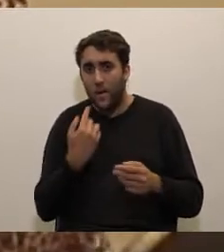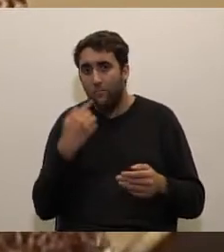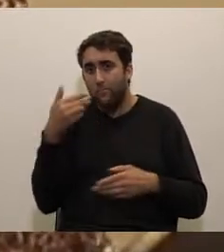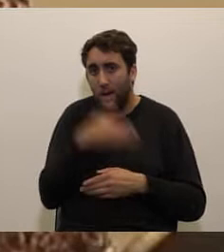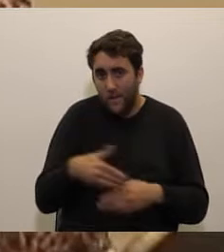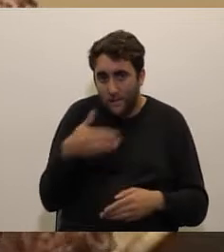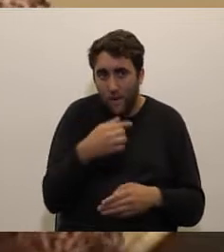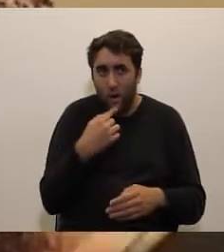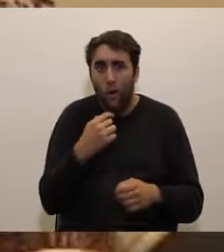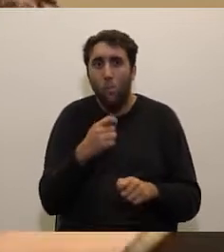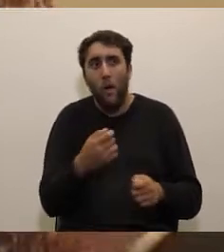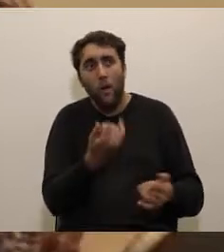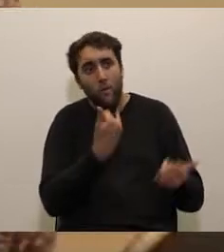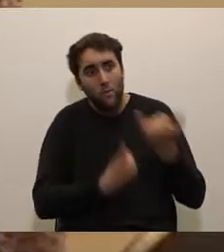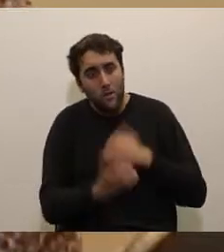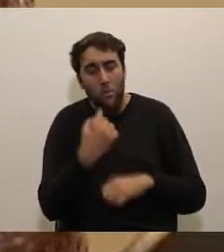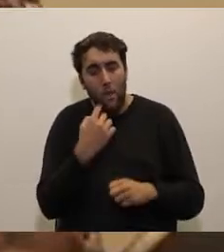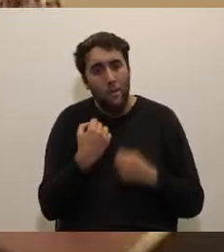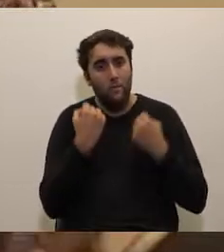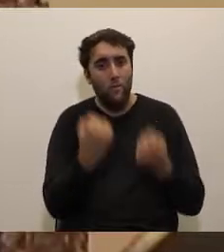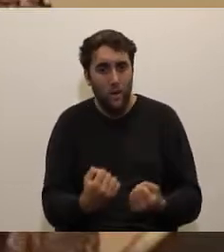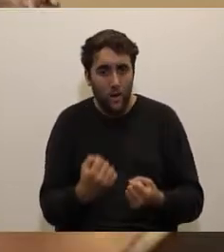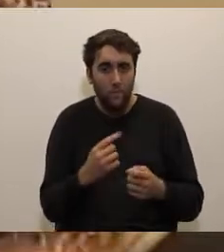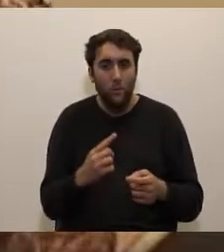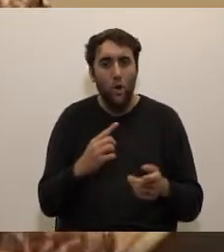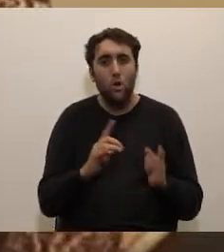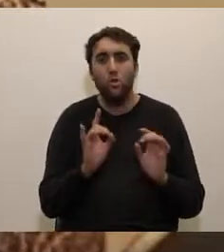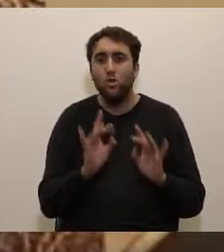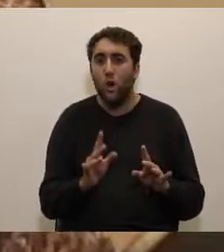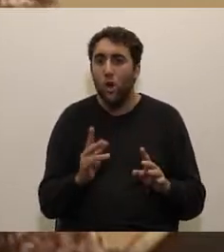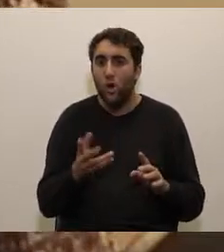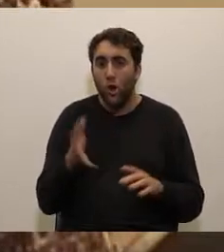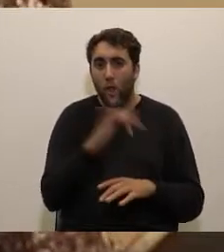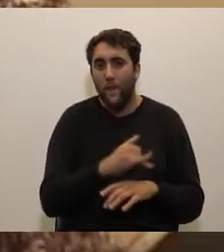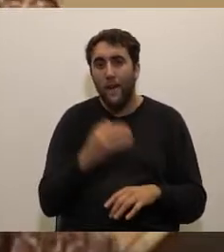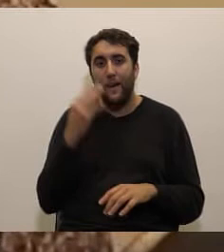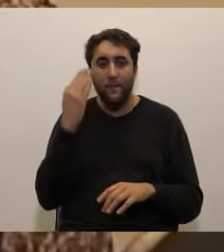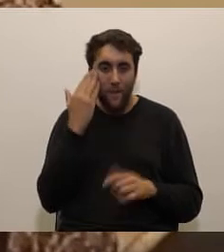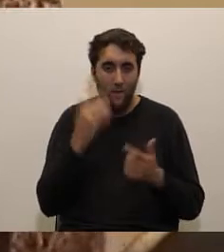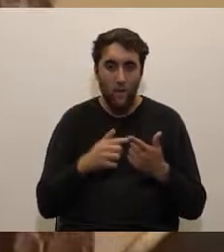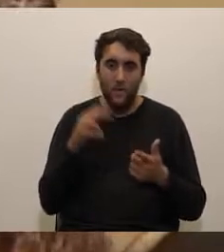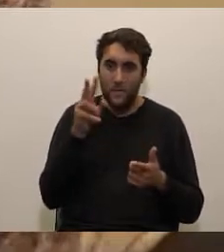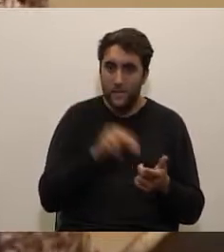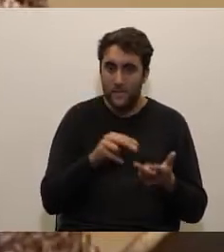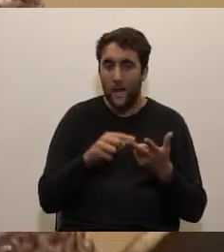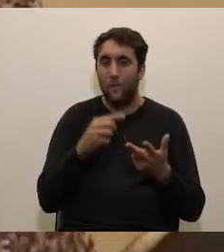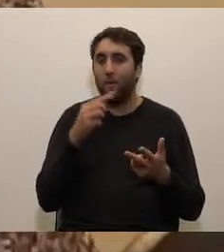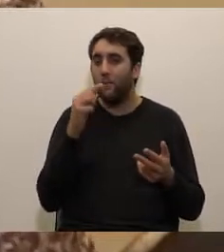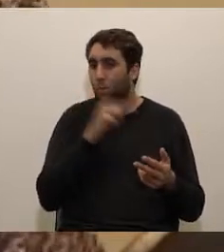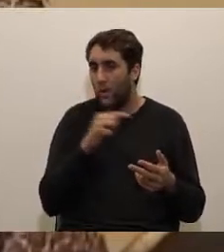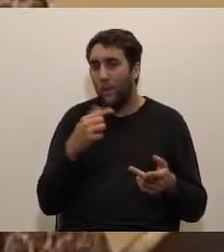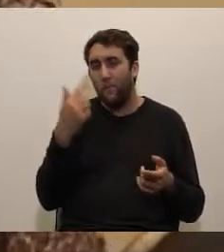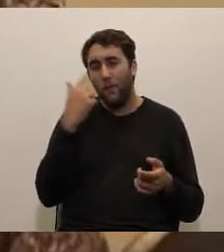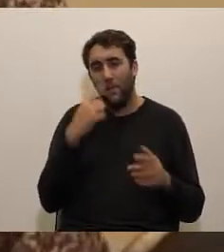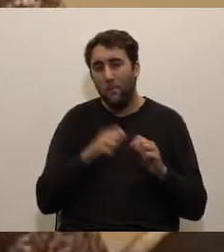y empoderar, y que podamos salir un poco de la lógica cotidiana de uso de las redes, que a veces nos da una sensación de